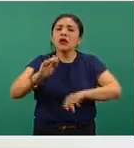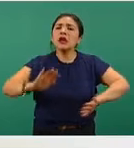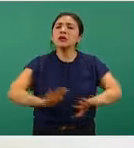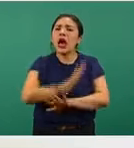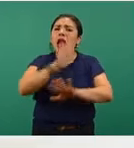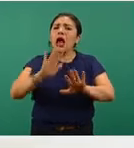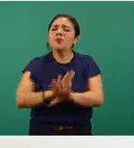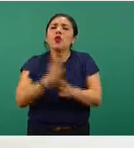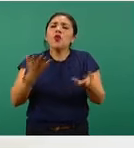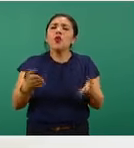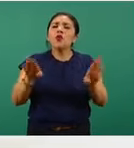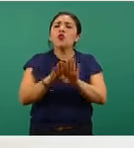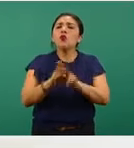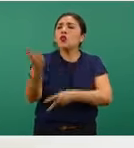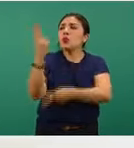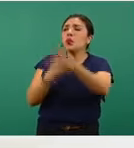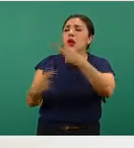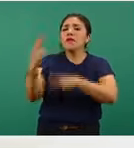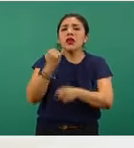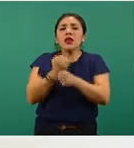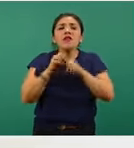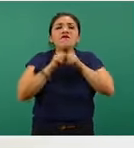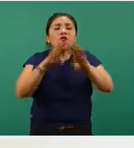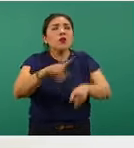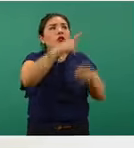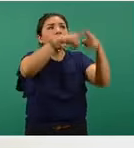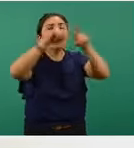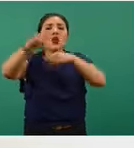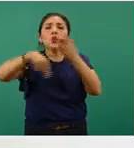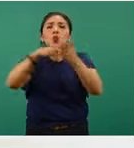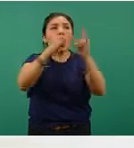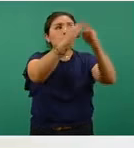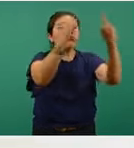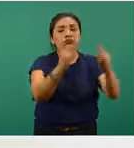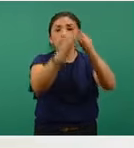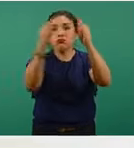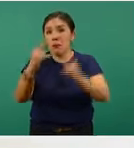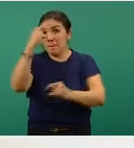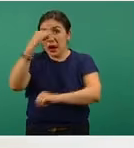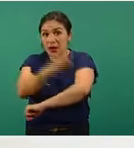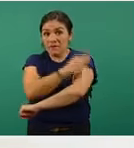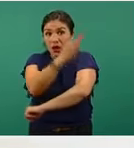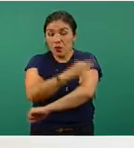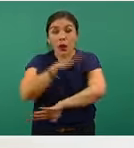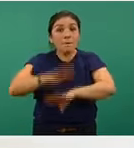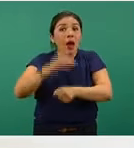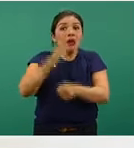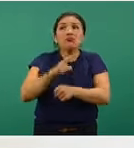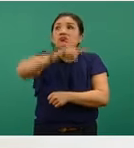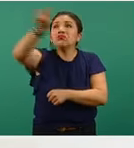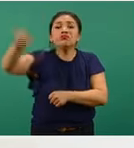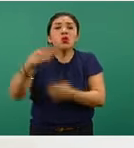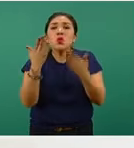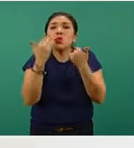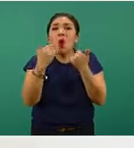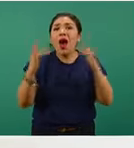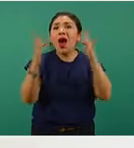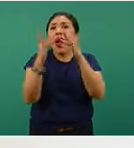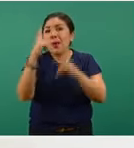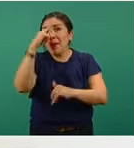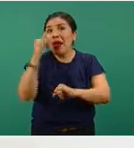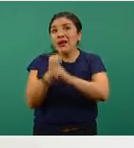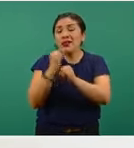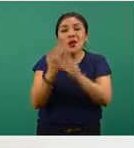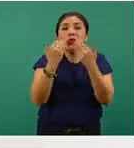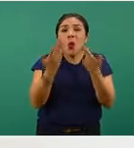actualizando conforme fluyen los datos desde los centros de vacunación, sobre todo aquellos que no tienen conectividad a Internet,